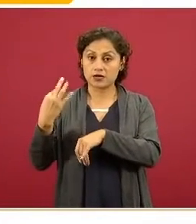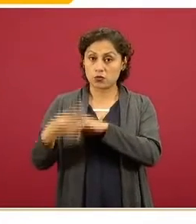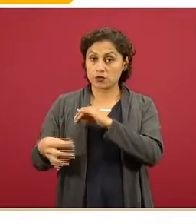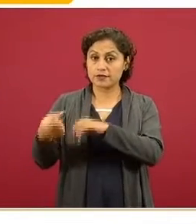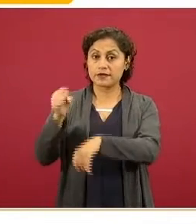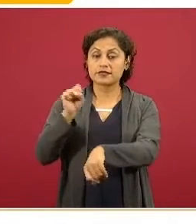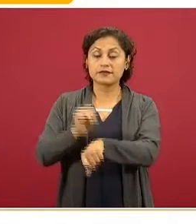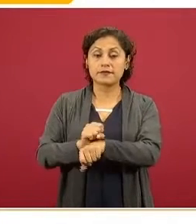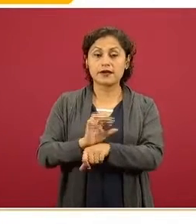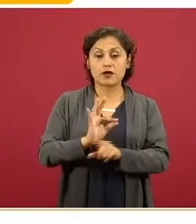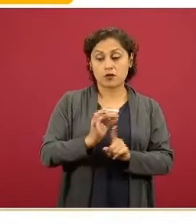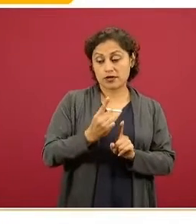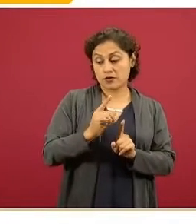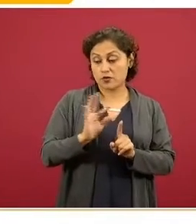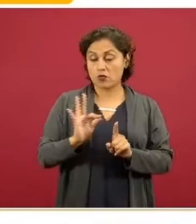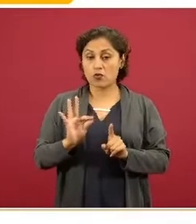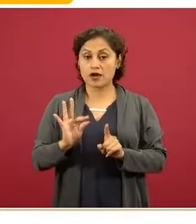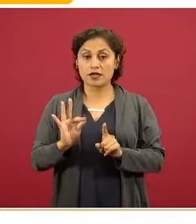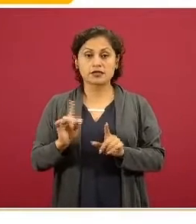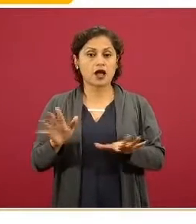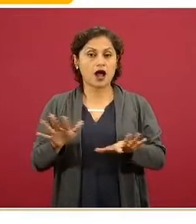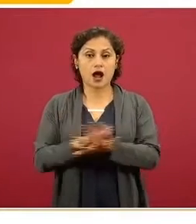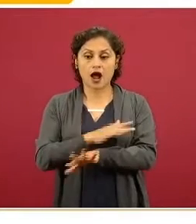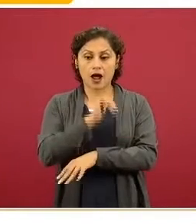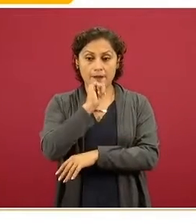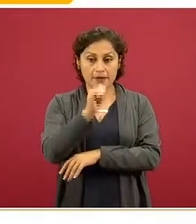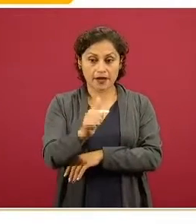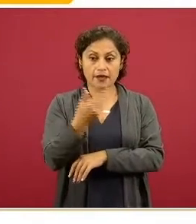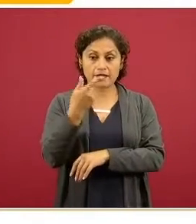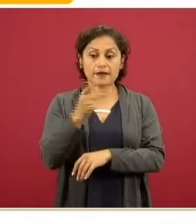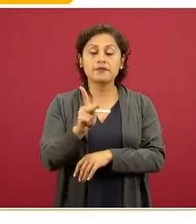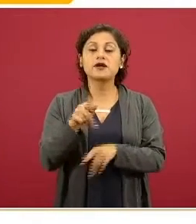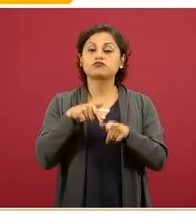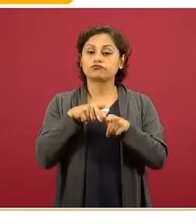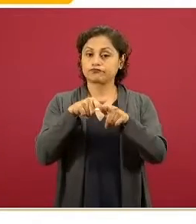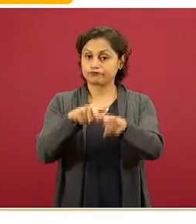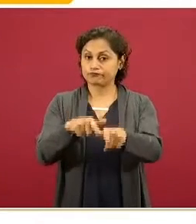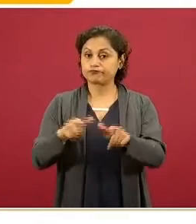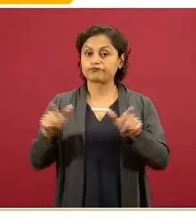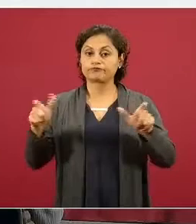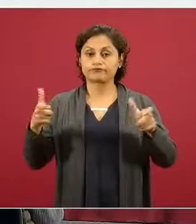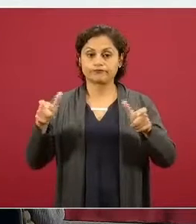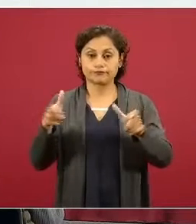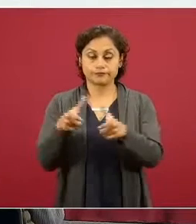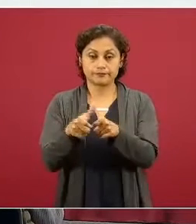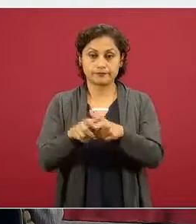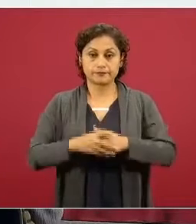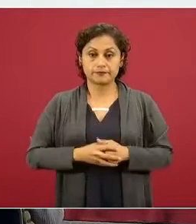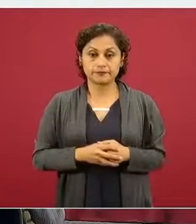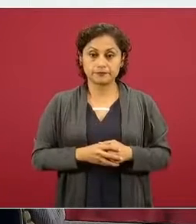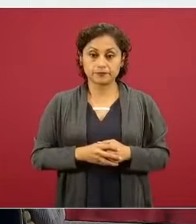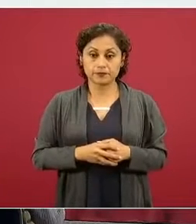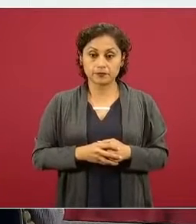no hay cambio de la 41 a la 40, digamos que sigue con esta tendencia de descenso. La siguiente.